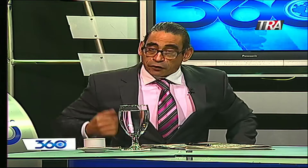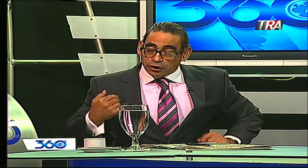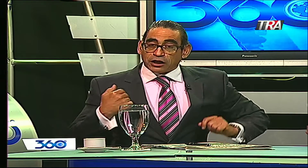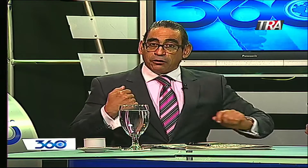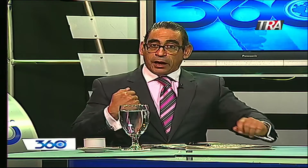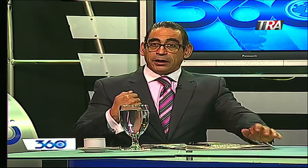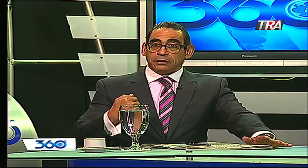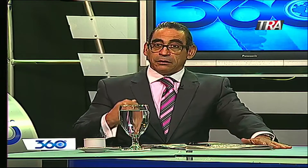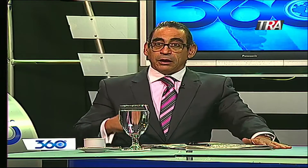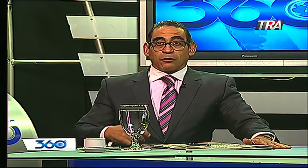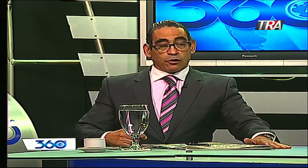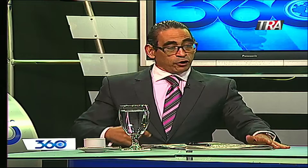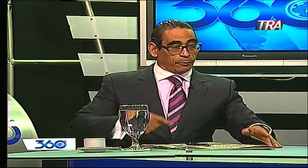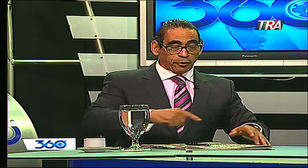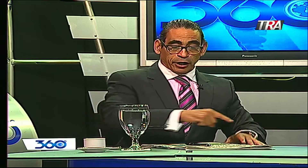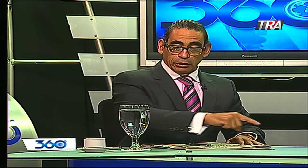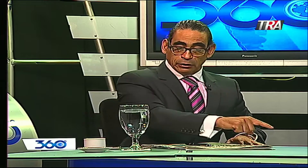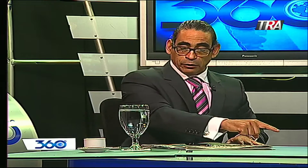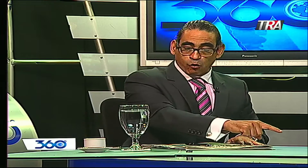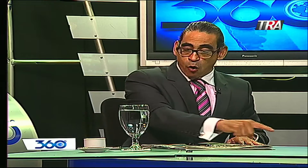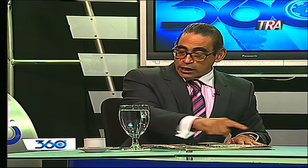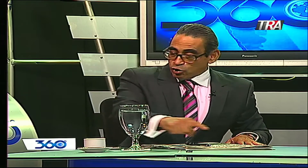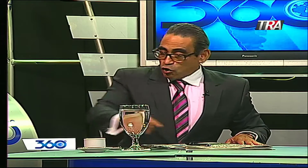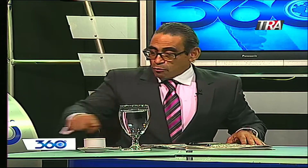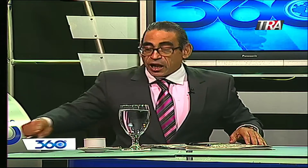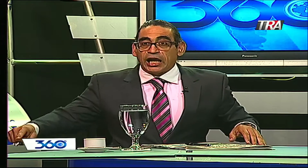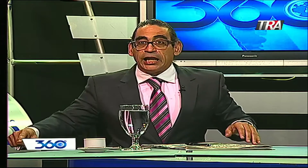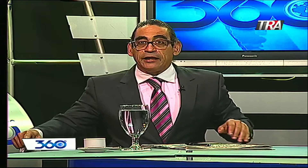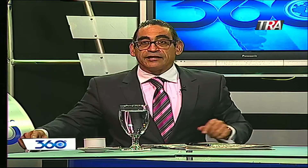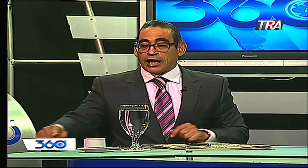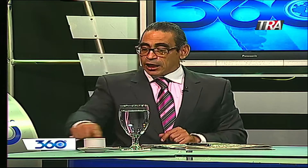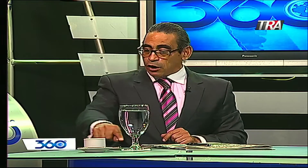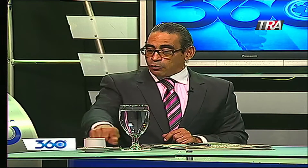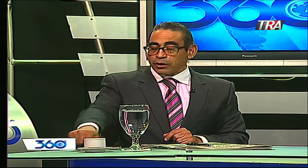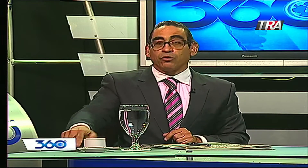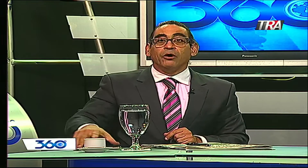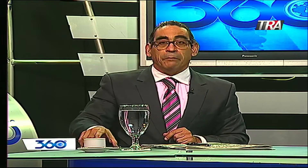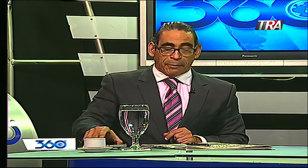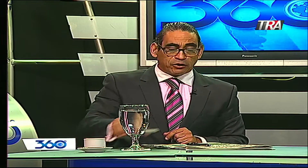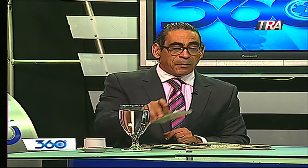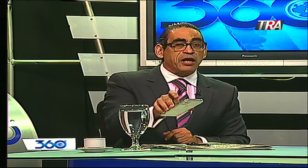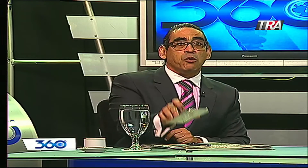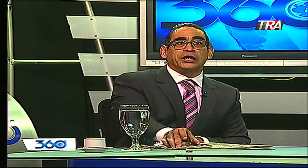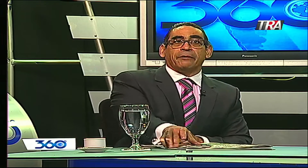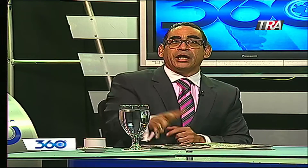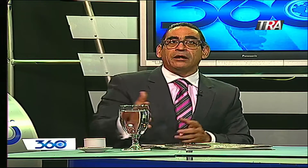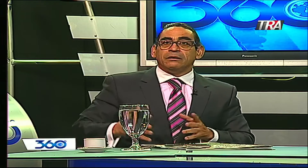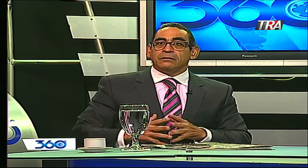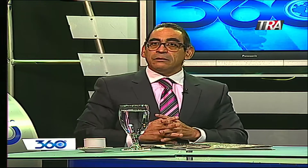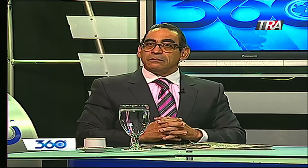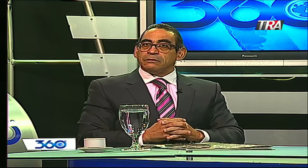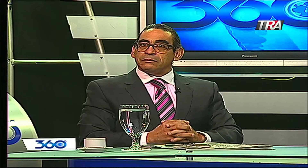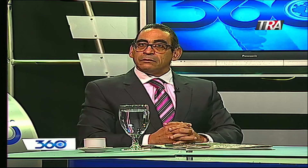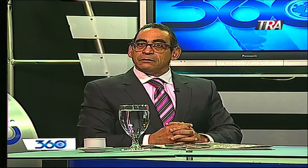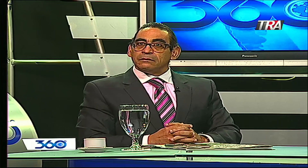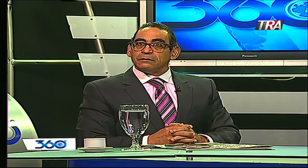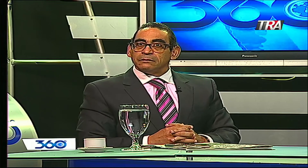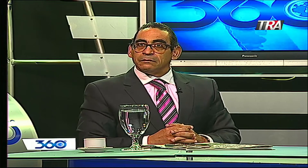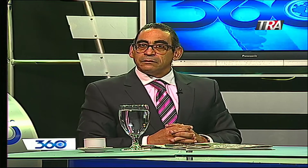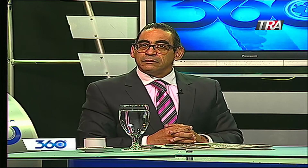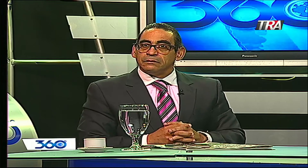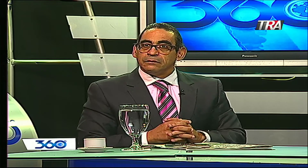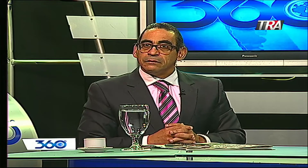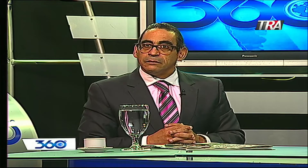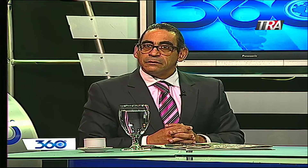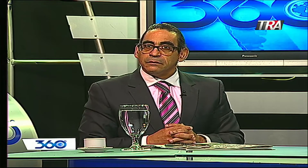Entonces don Freddy Sandoval, cuando le ponen cuatro nombres ahí y le dicen Elías Ruiz Matú, ¿me va a tomar en cuenta a mí?